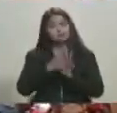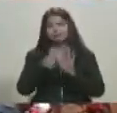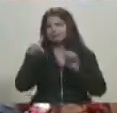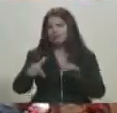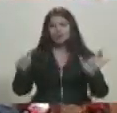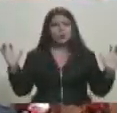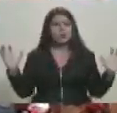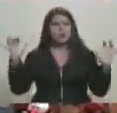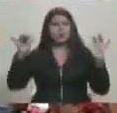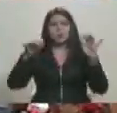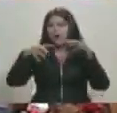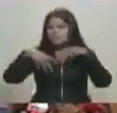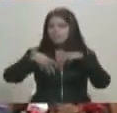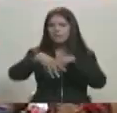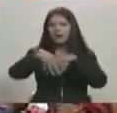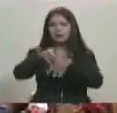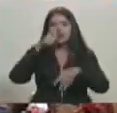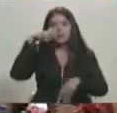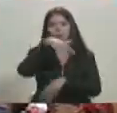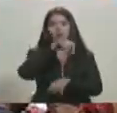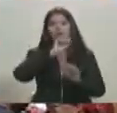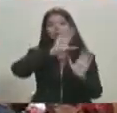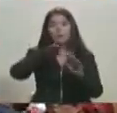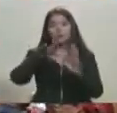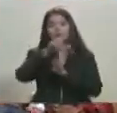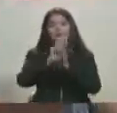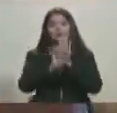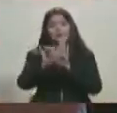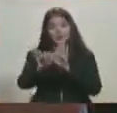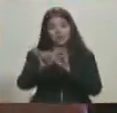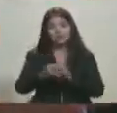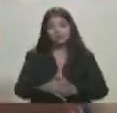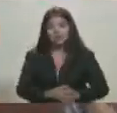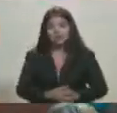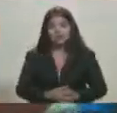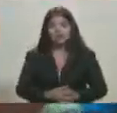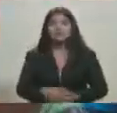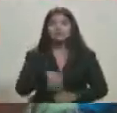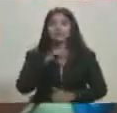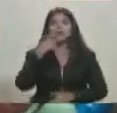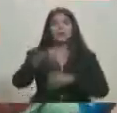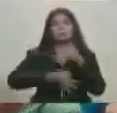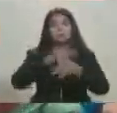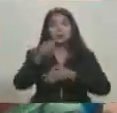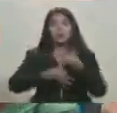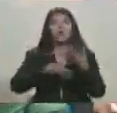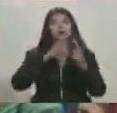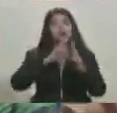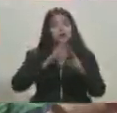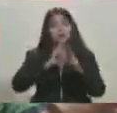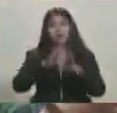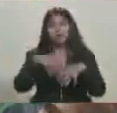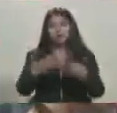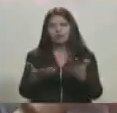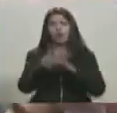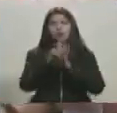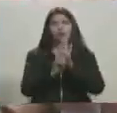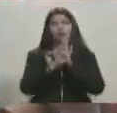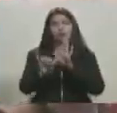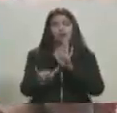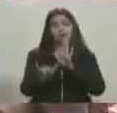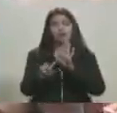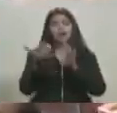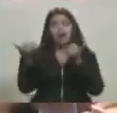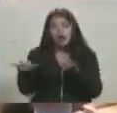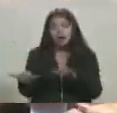gran concentración del pueblo venezolano que defiende la Asamblea Nacional Constituyente, y mencionaba la respuesta que estará dando la Asamblea Nacional